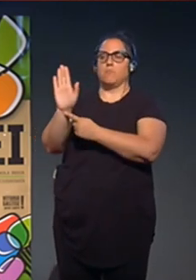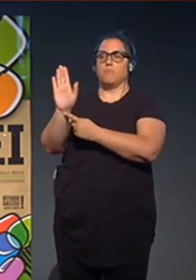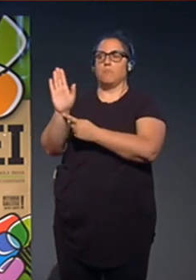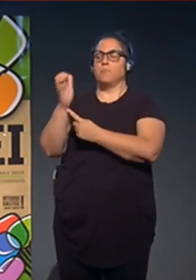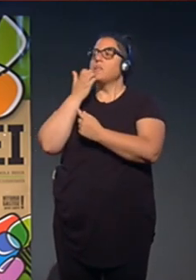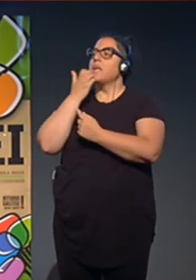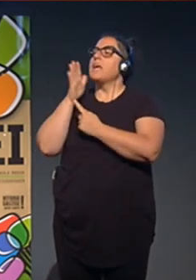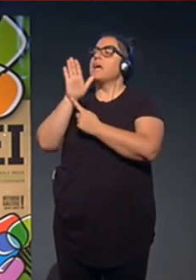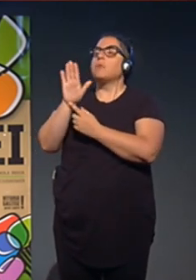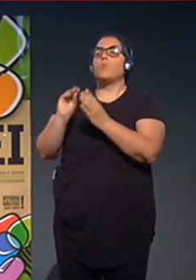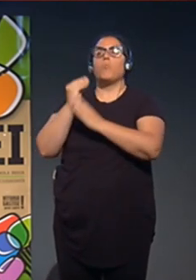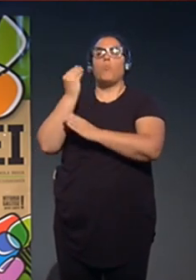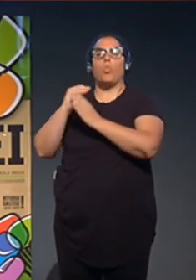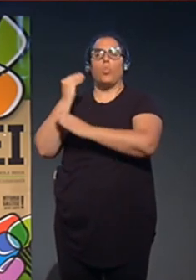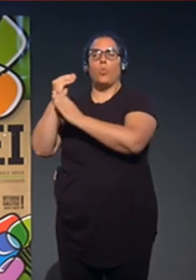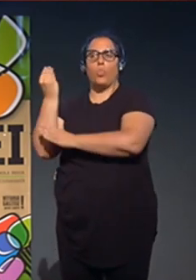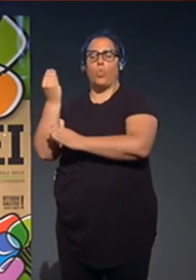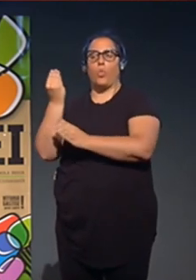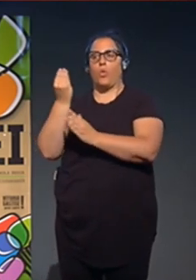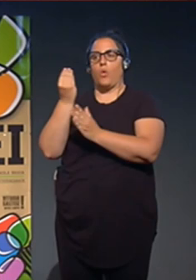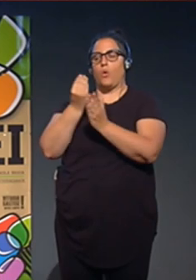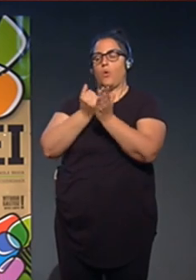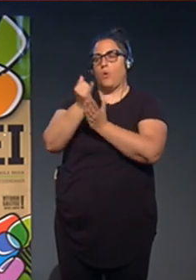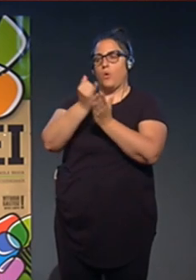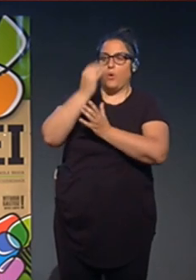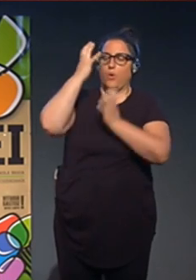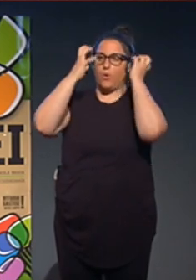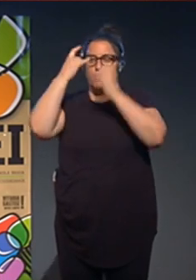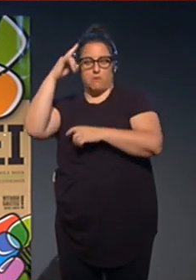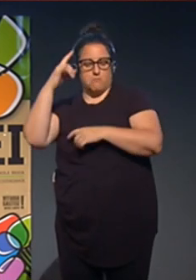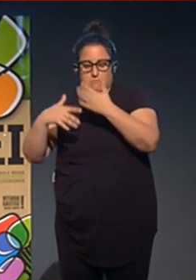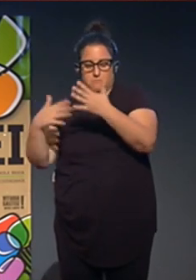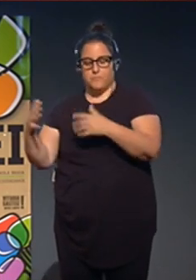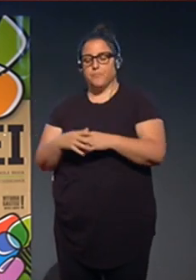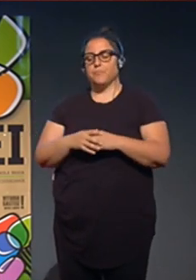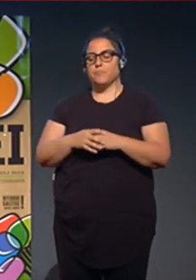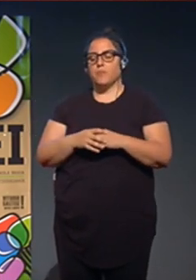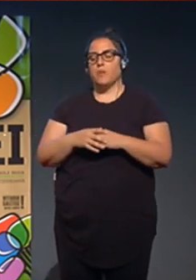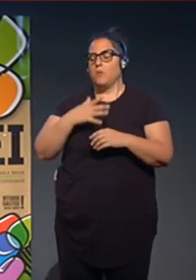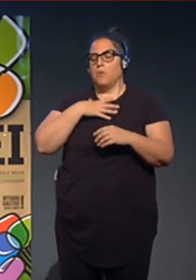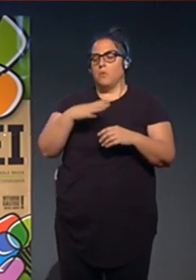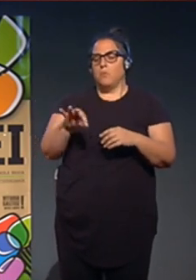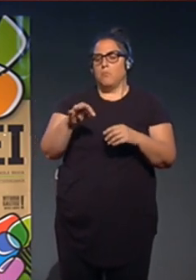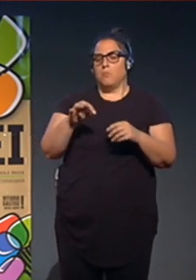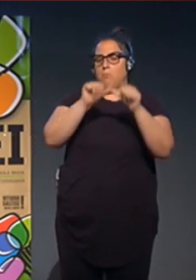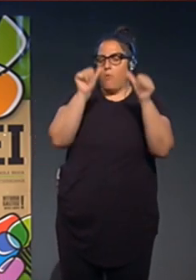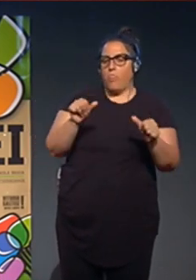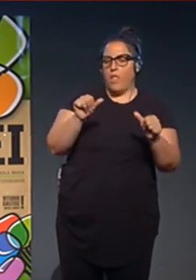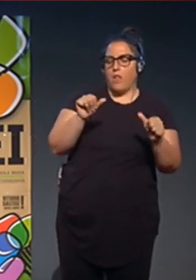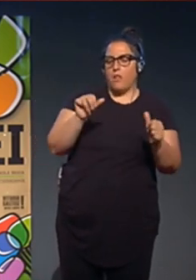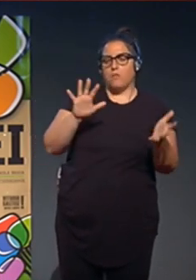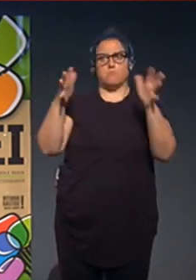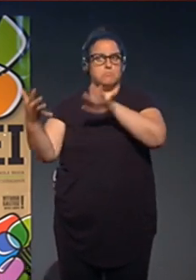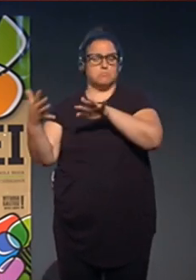la producción agrícola el sistema agroalimentario esto se puede extrapolar a a cualquier otro eh sector